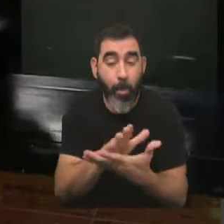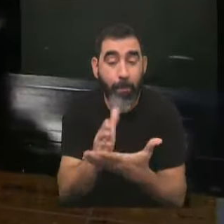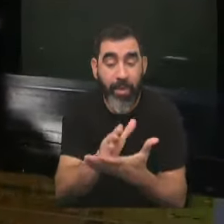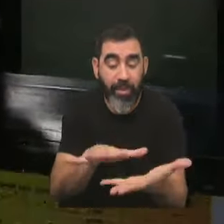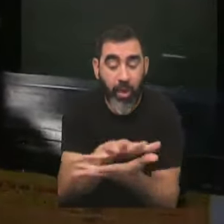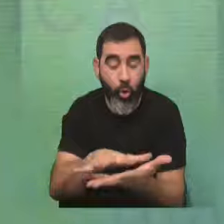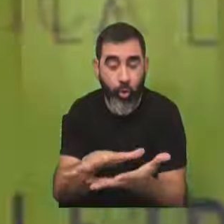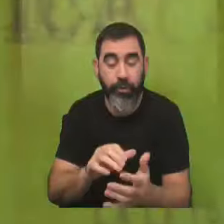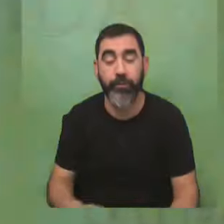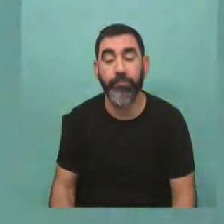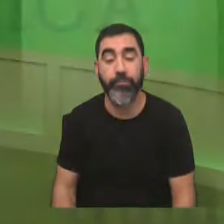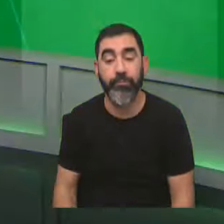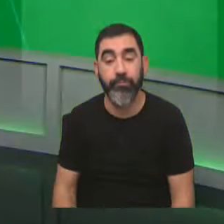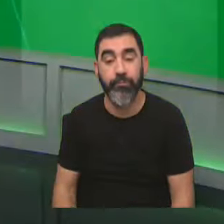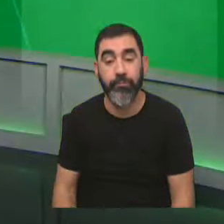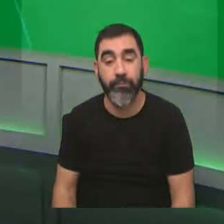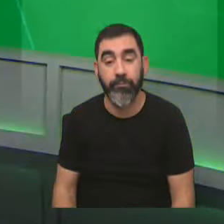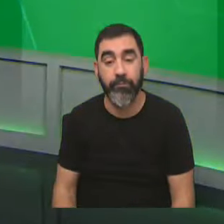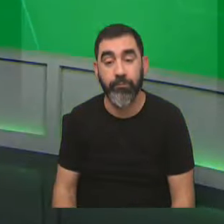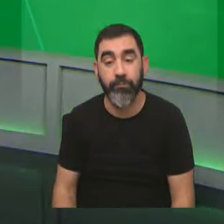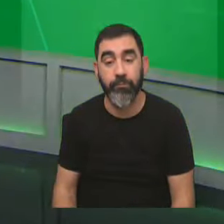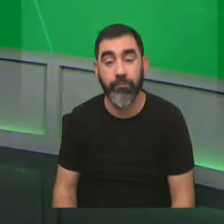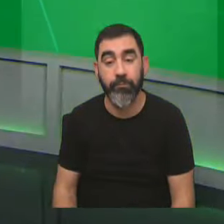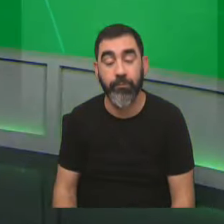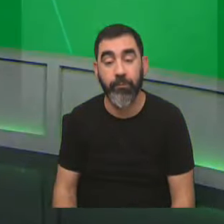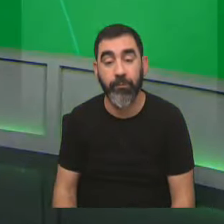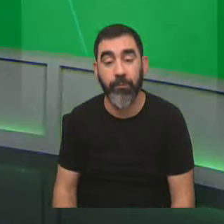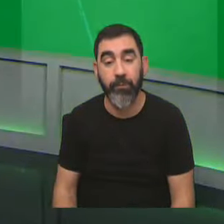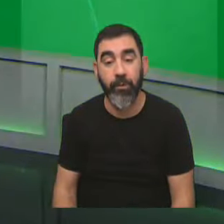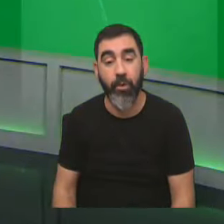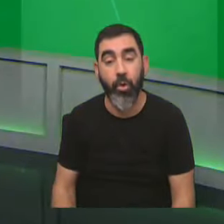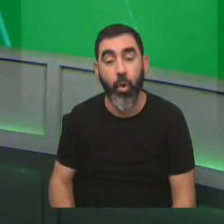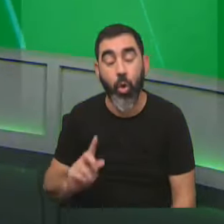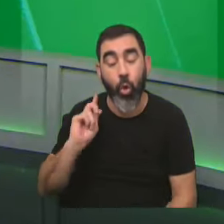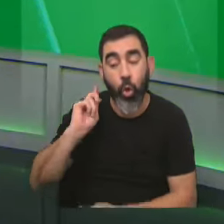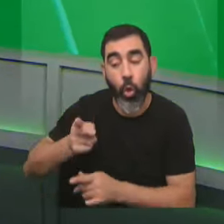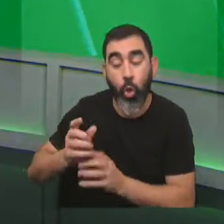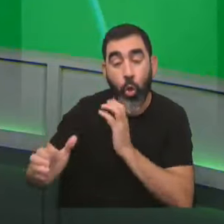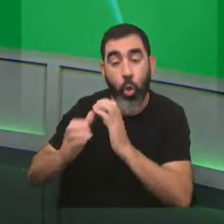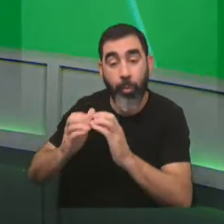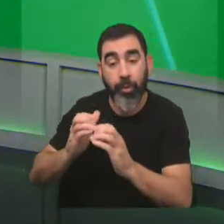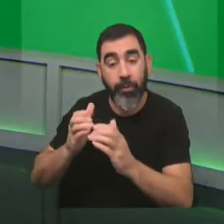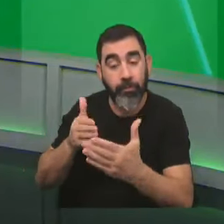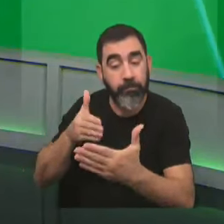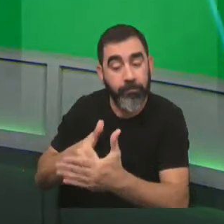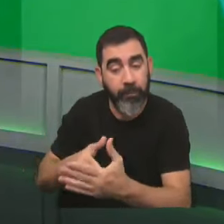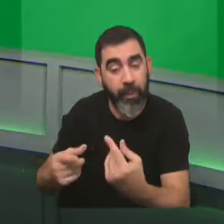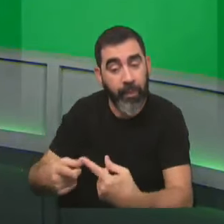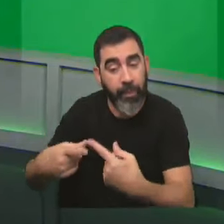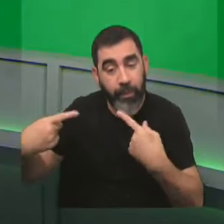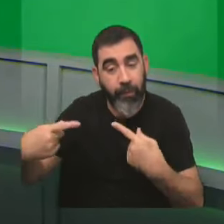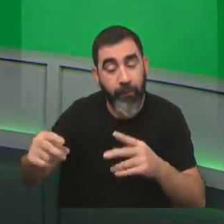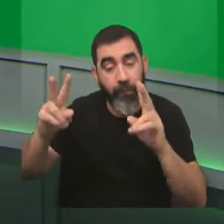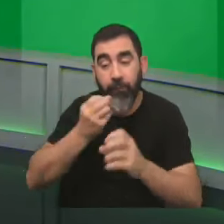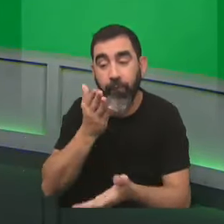de intermediarios otros temas las corporaciones que dominan la comunicación llevan al límite el debate de la ciudadanía